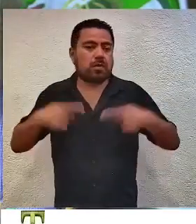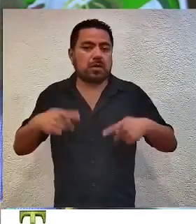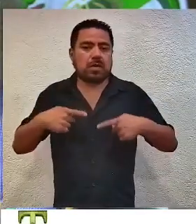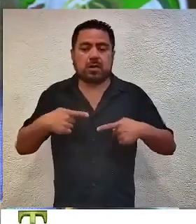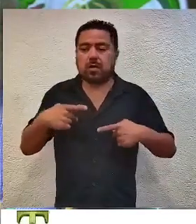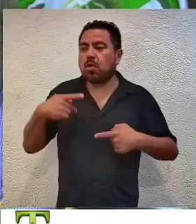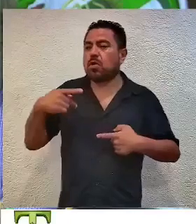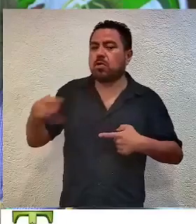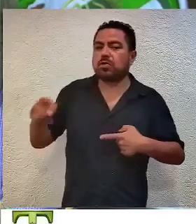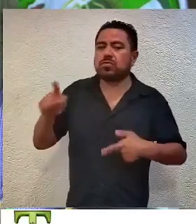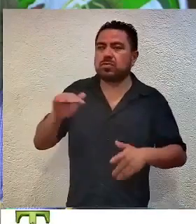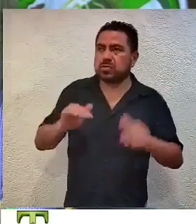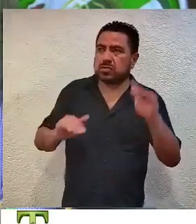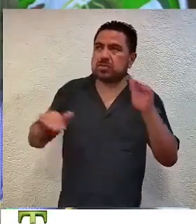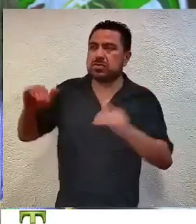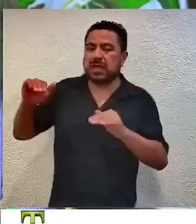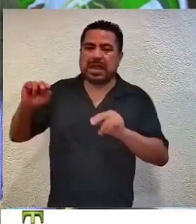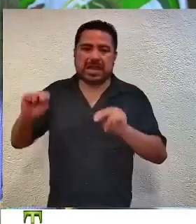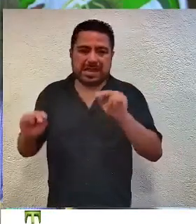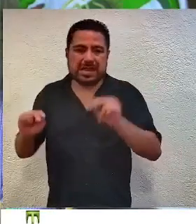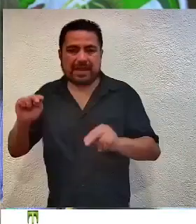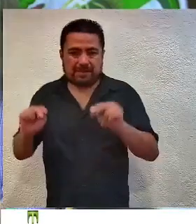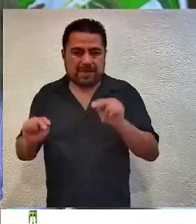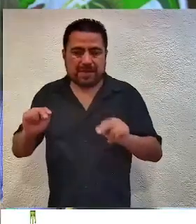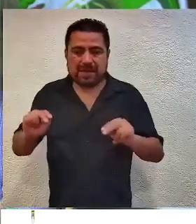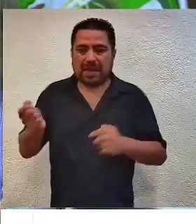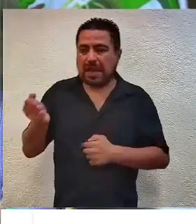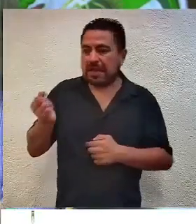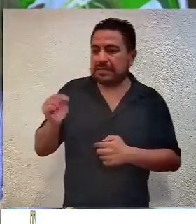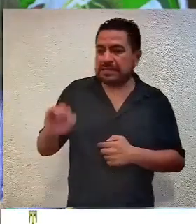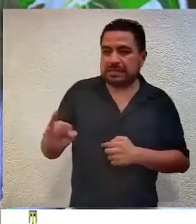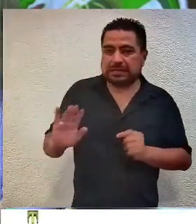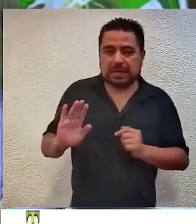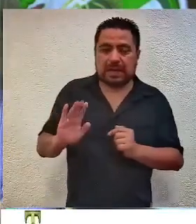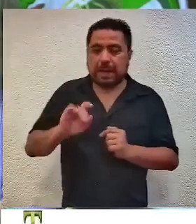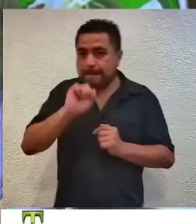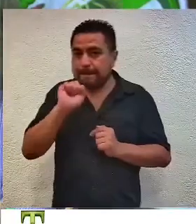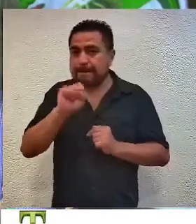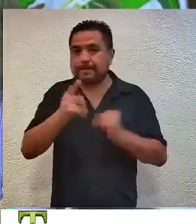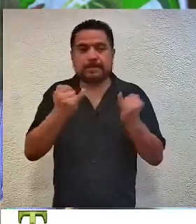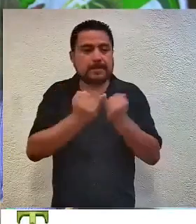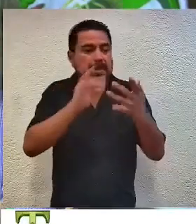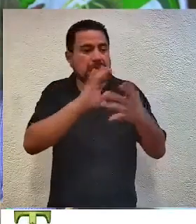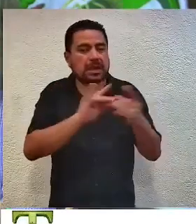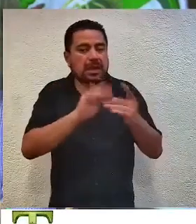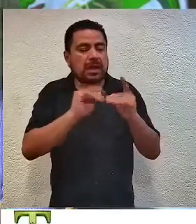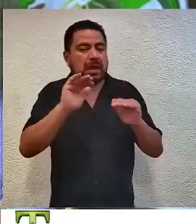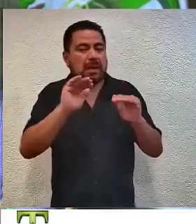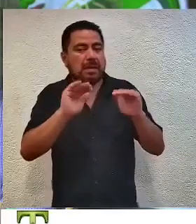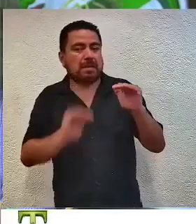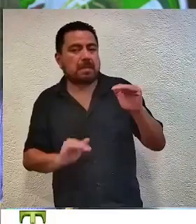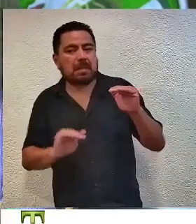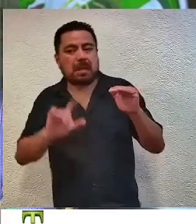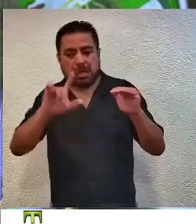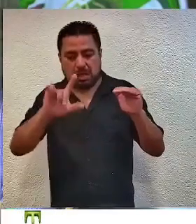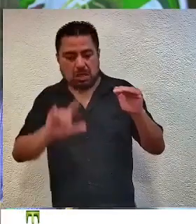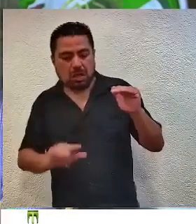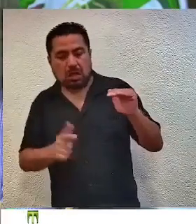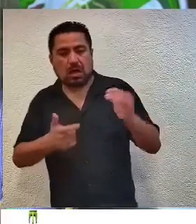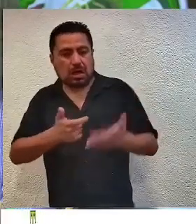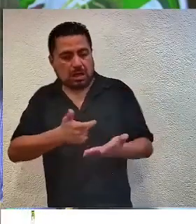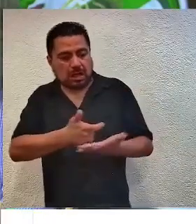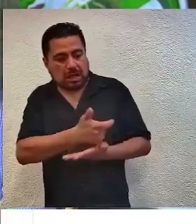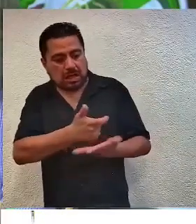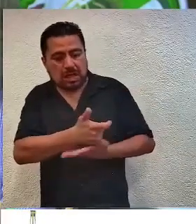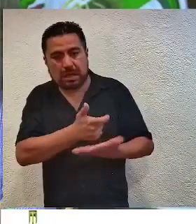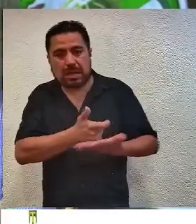como su superior jerárquico. En ese ámbito, incluso habla de una disminución de salario. En ese ámbito